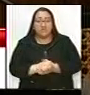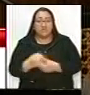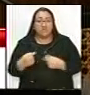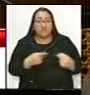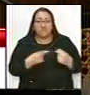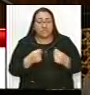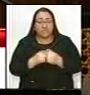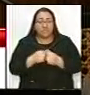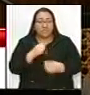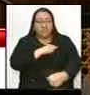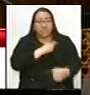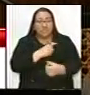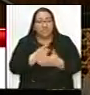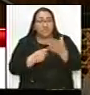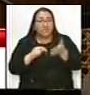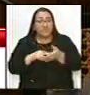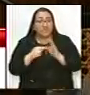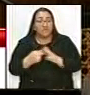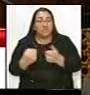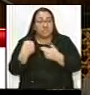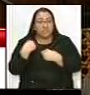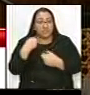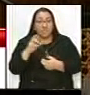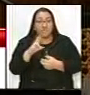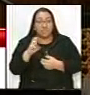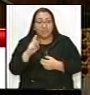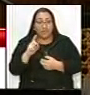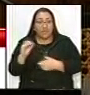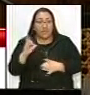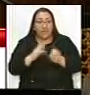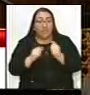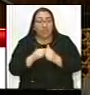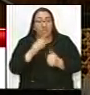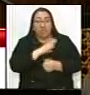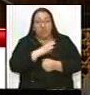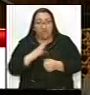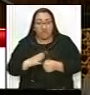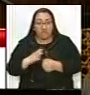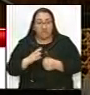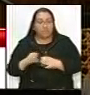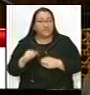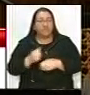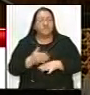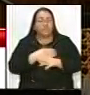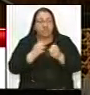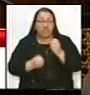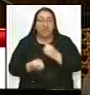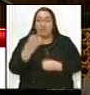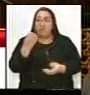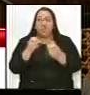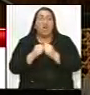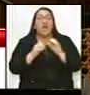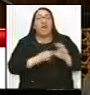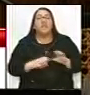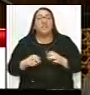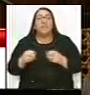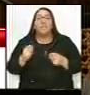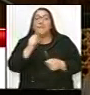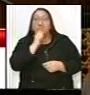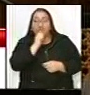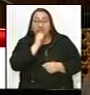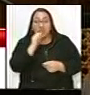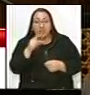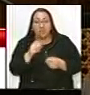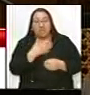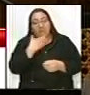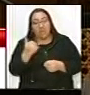potencial que representaba la red financiada por el estado hizo que reaccionar a la actividad privada lo que es lógico y natural